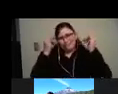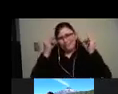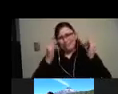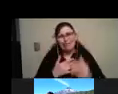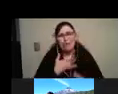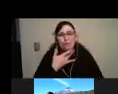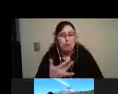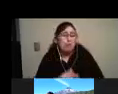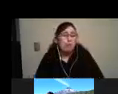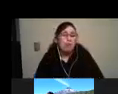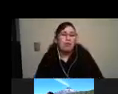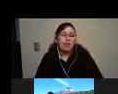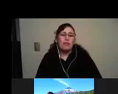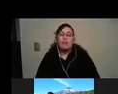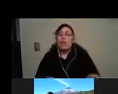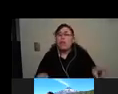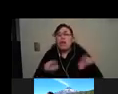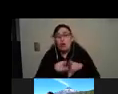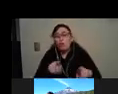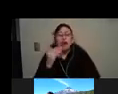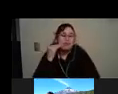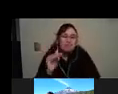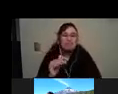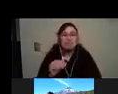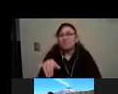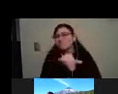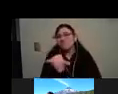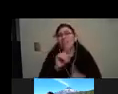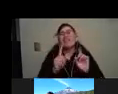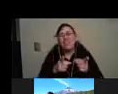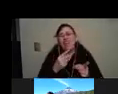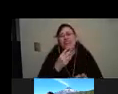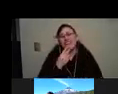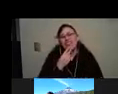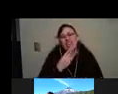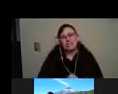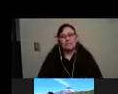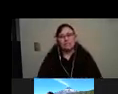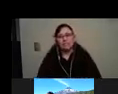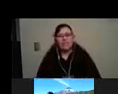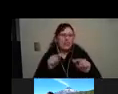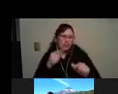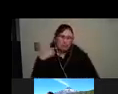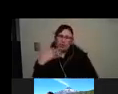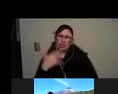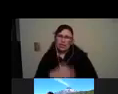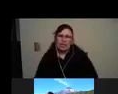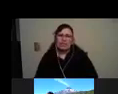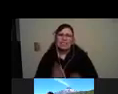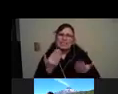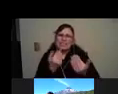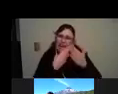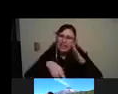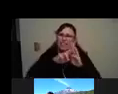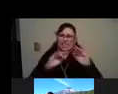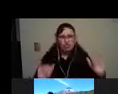que es la demás vida de los niños, ¿ok? Entonces, eso es importante tener presente también. A pesar de